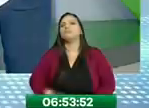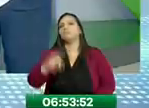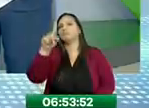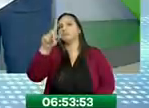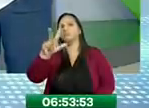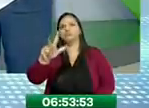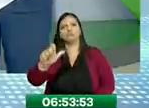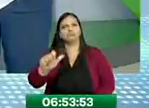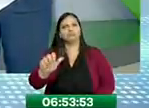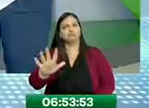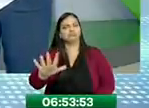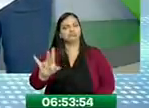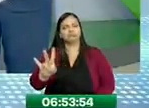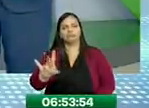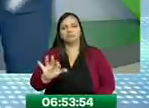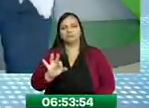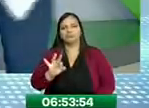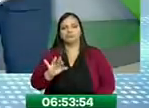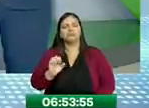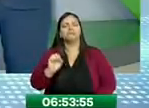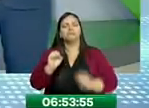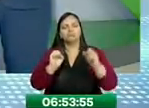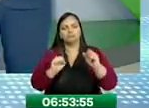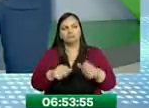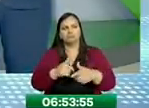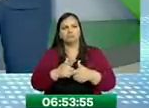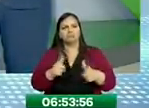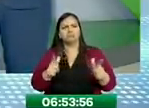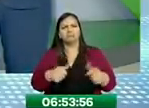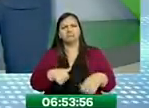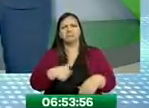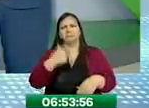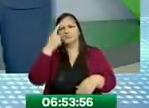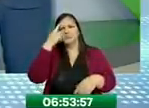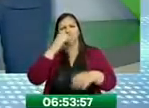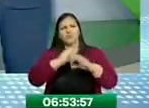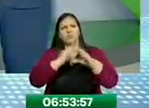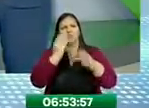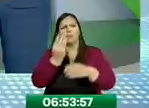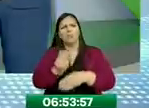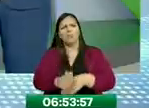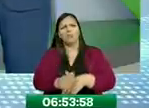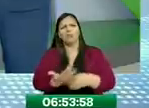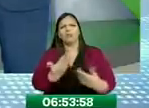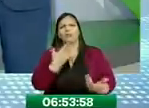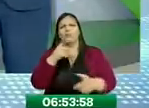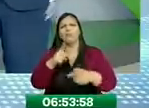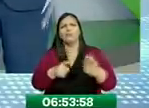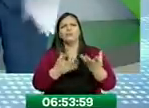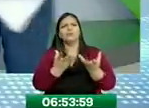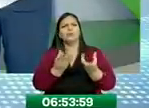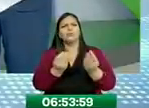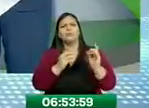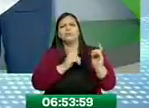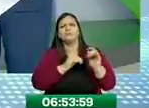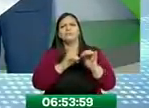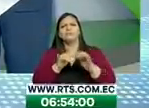aún así, ¿cuál es la capacidad real que tiene, por ejemplo, cada vehículo? Y si pasa de esa capacidad, igual será